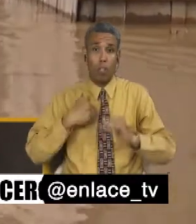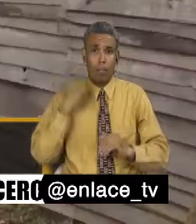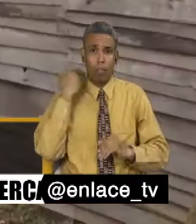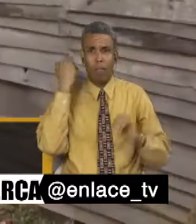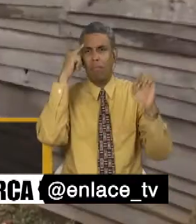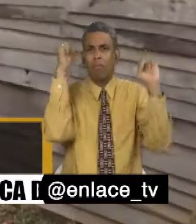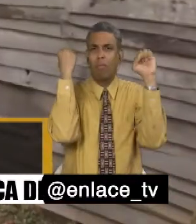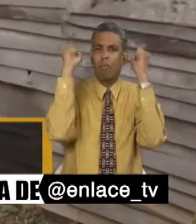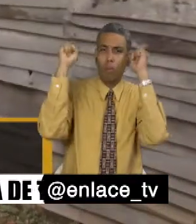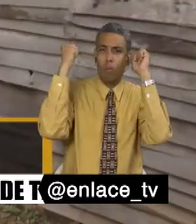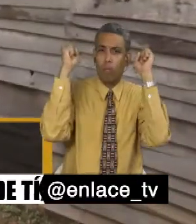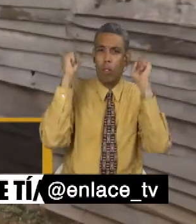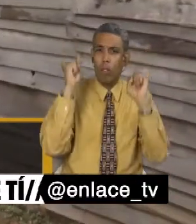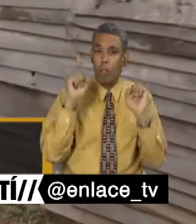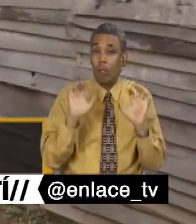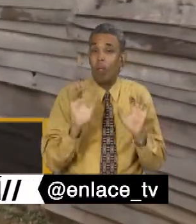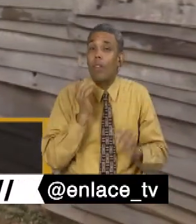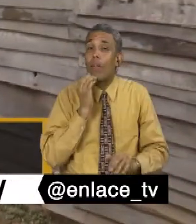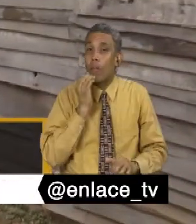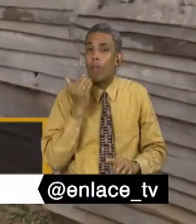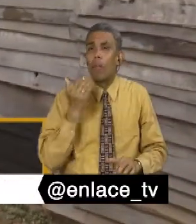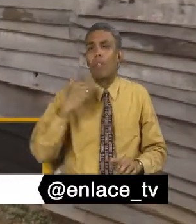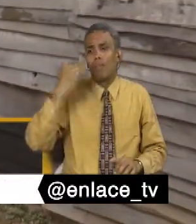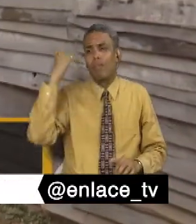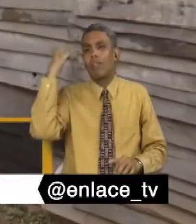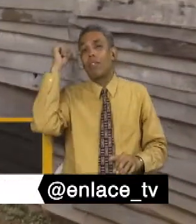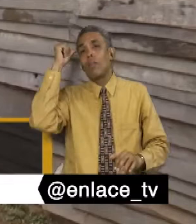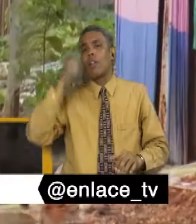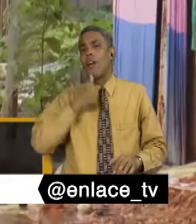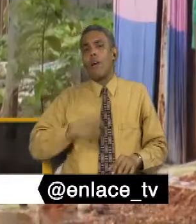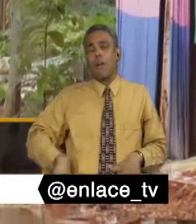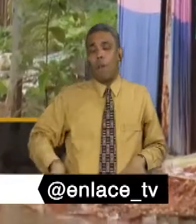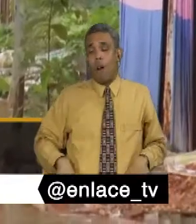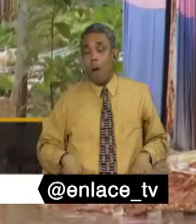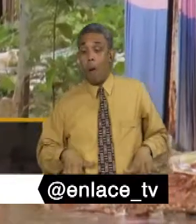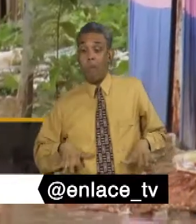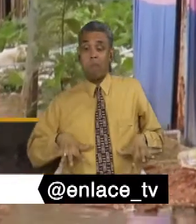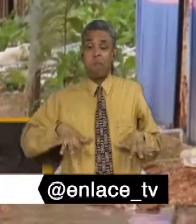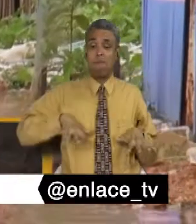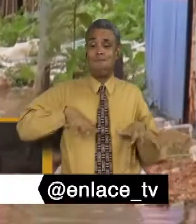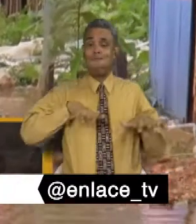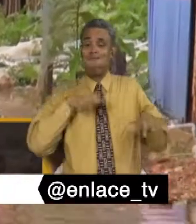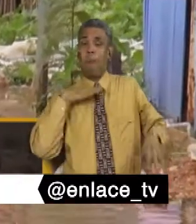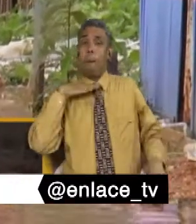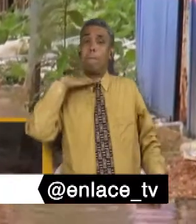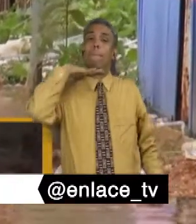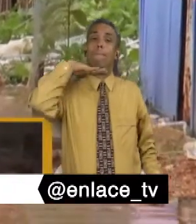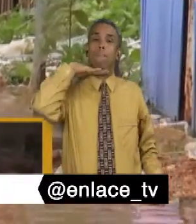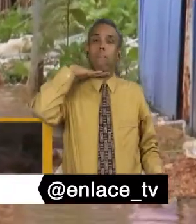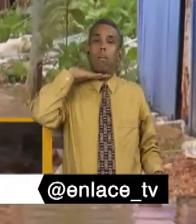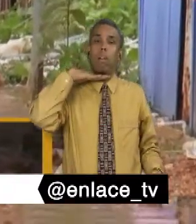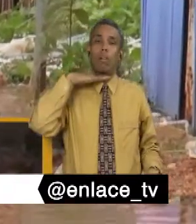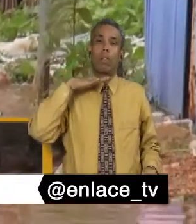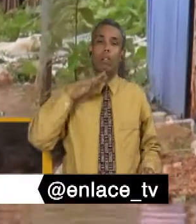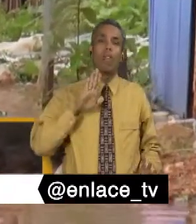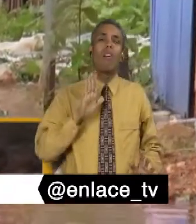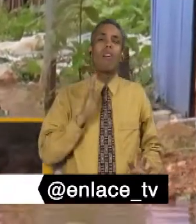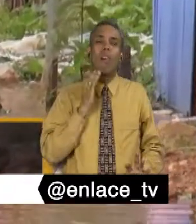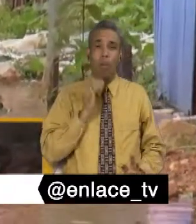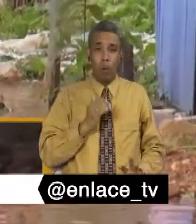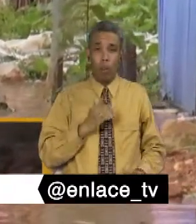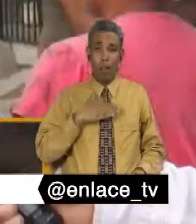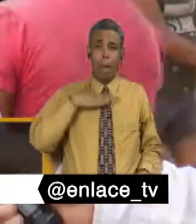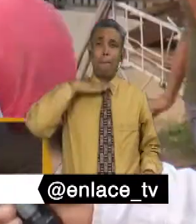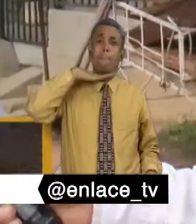en el sector, pues temen que se regresen a aquellos tiempos donde literalmente se inundaban gran parte de sus viviendas y el agua le llegaba prácticamente al